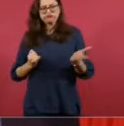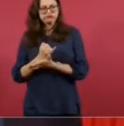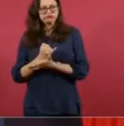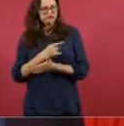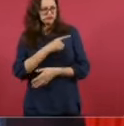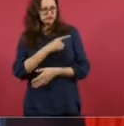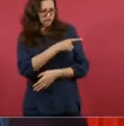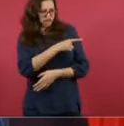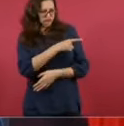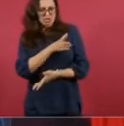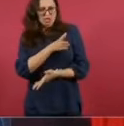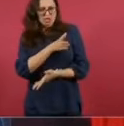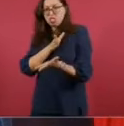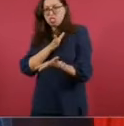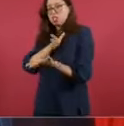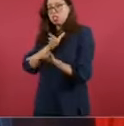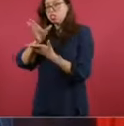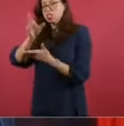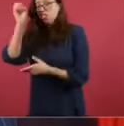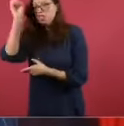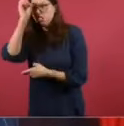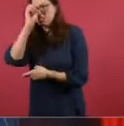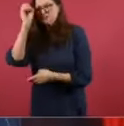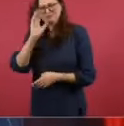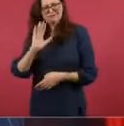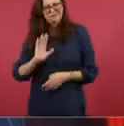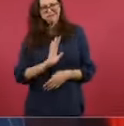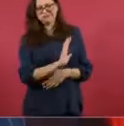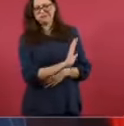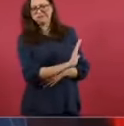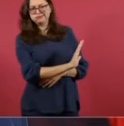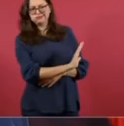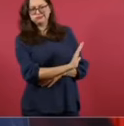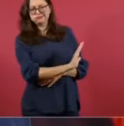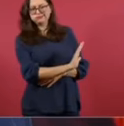el caso de la reforma al Poder Judicial.